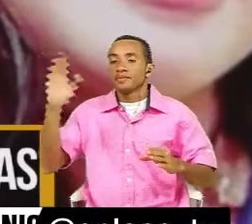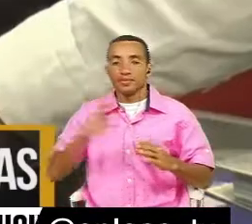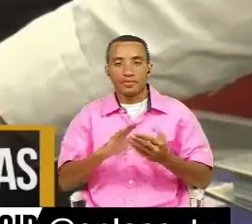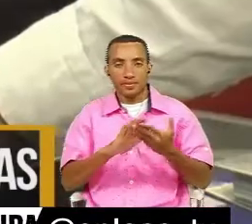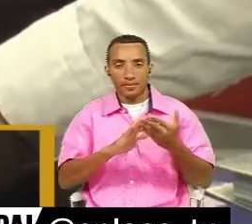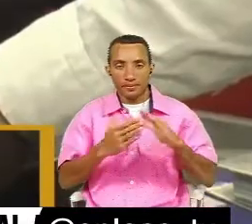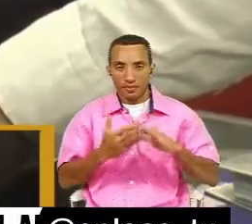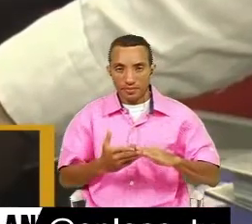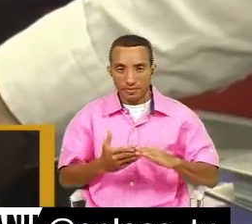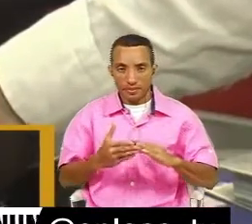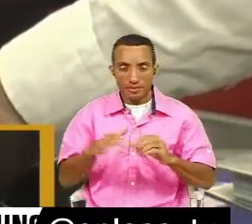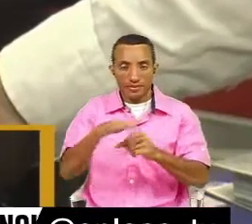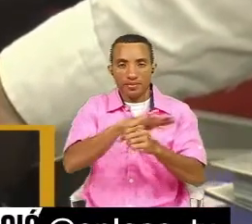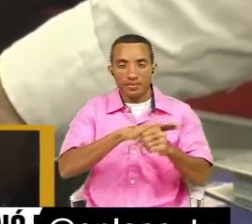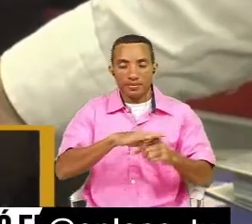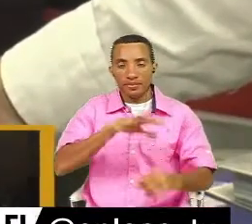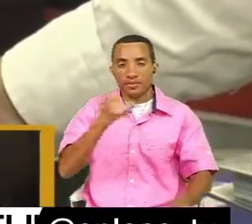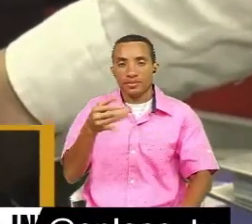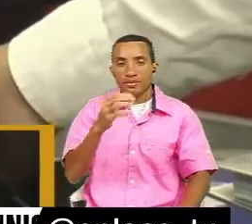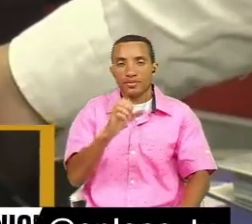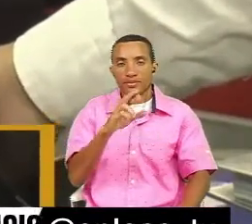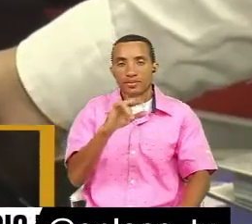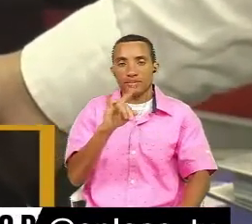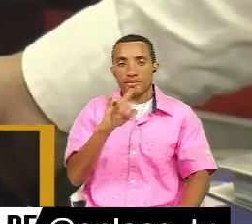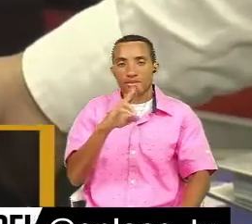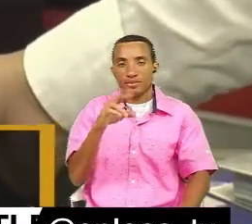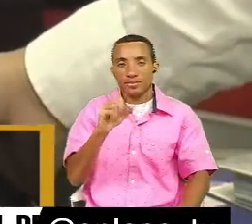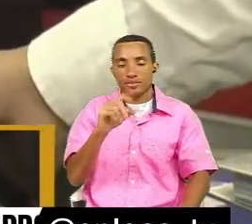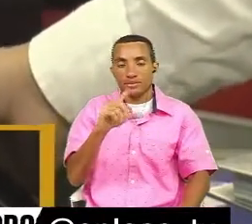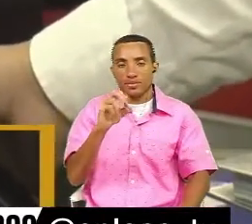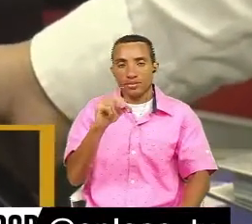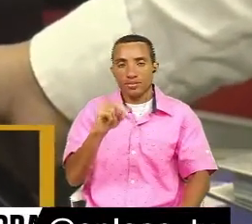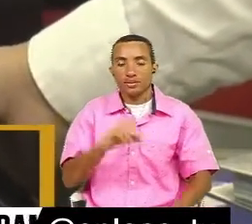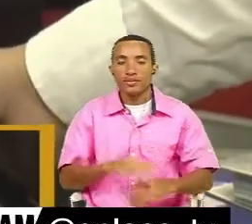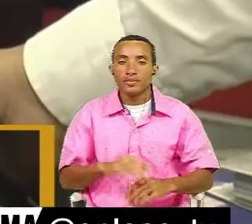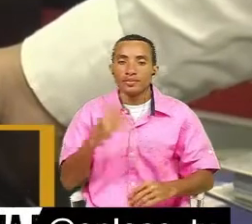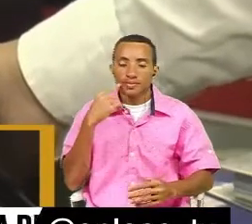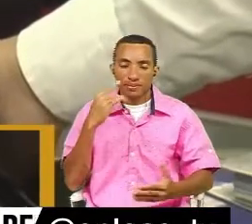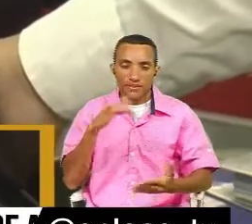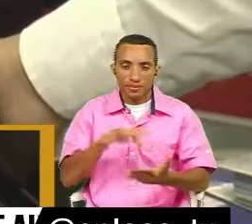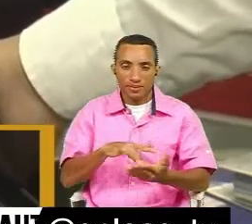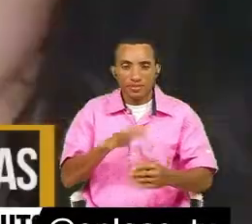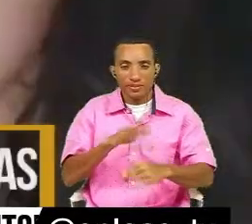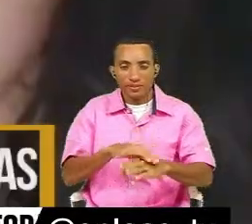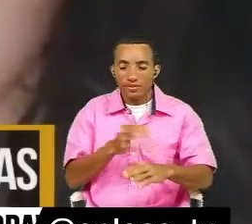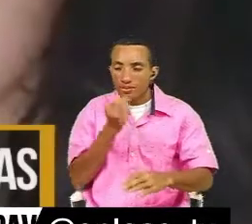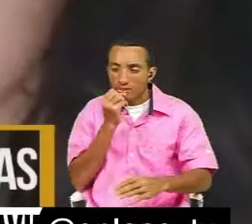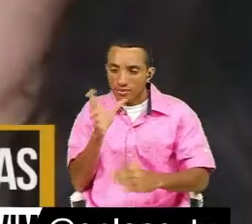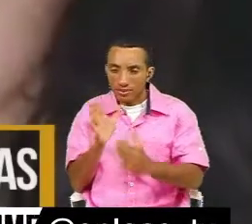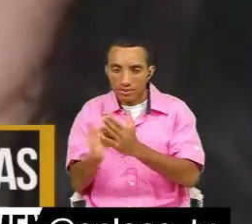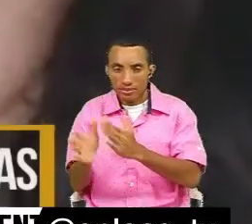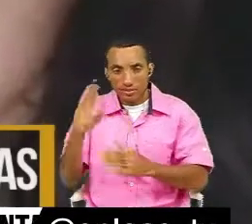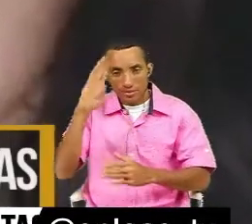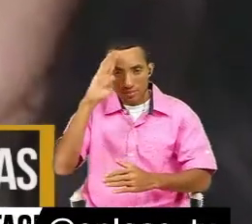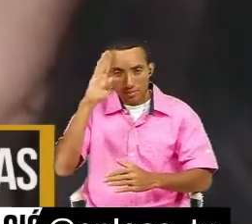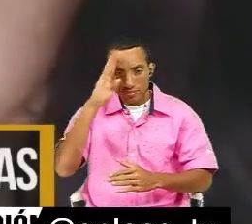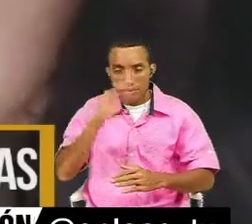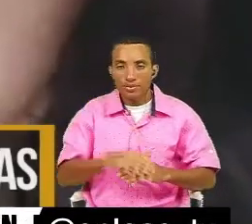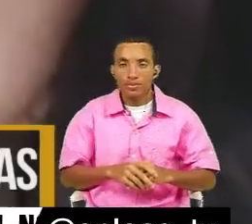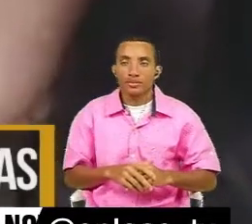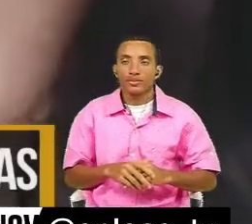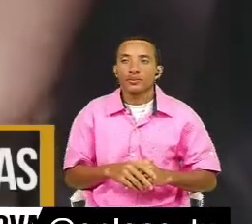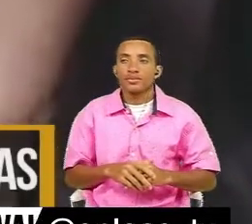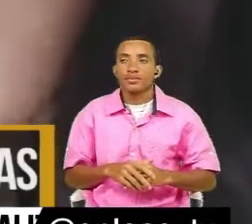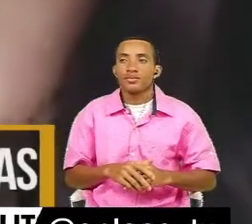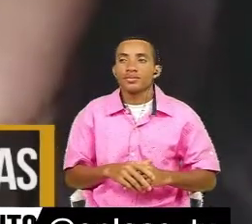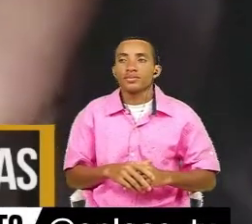Empezamos a buscarla, llamamos a la policía en las horas de la tarde, a ver, y nos dieron que pusiera la denuncia el otro día